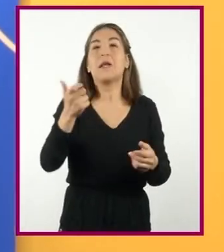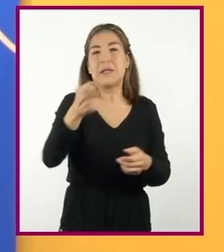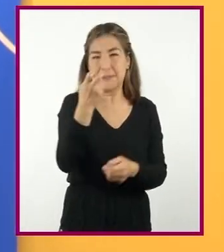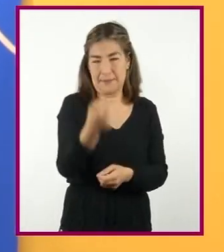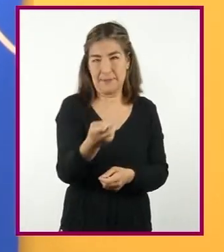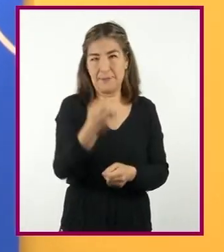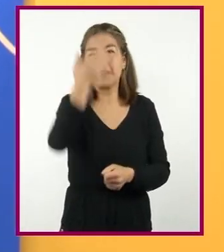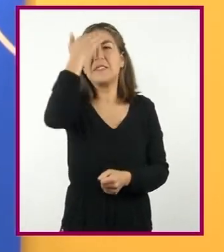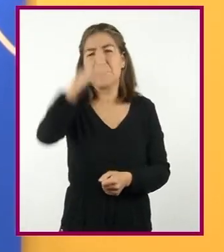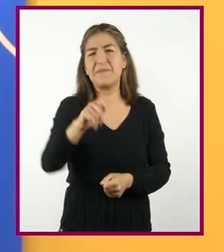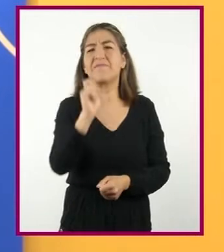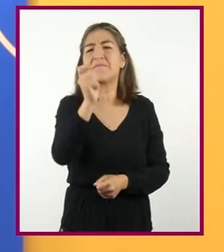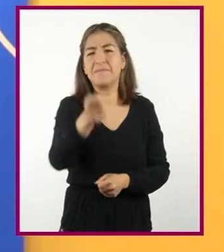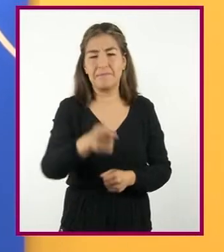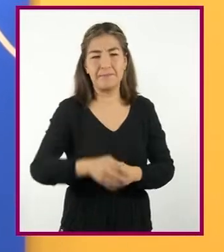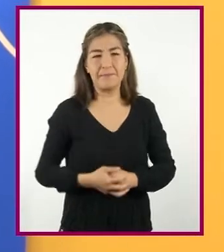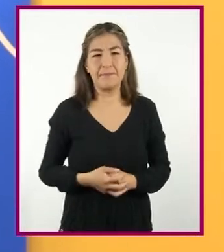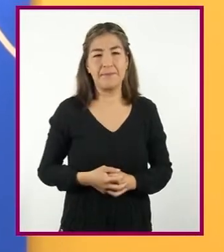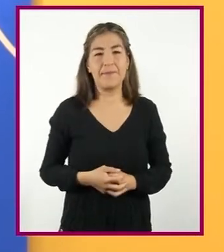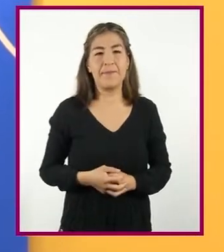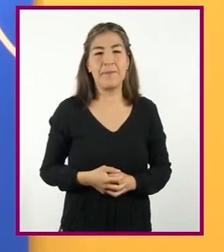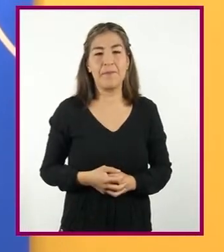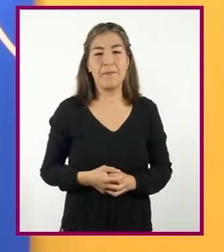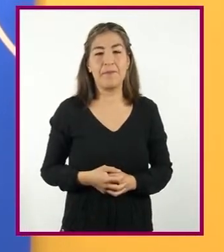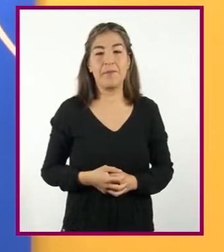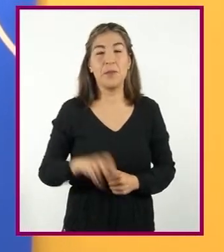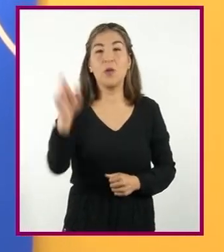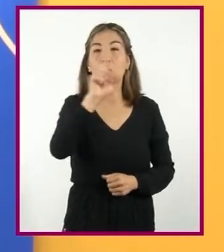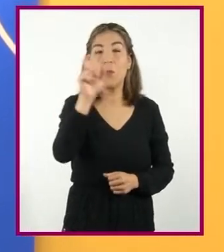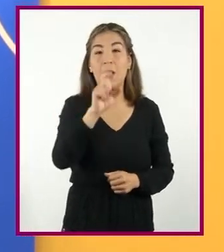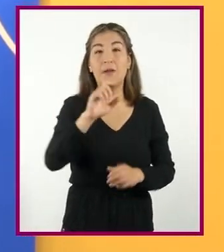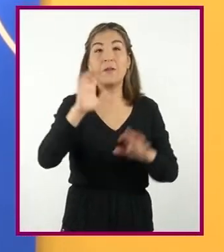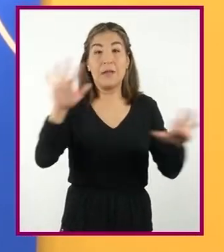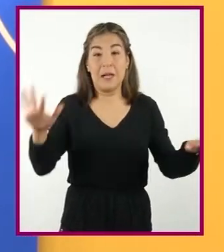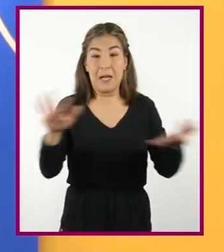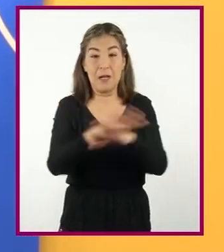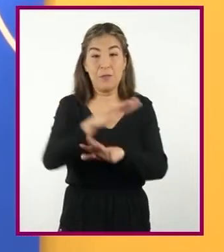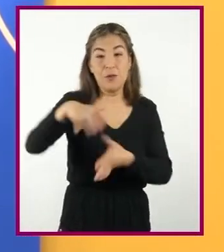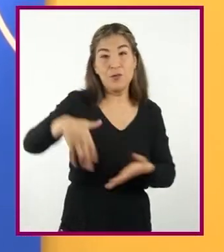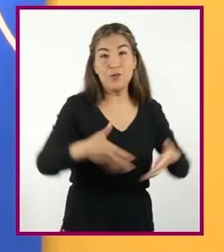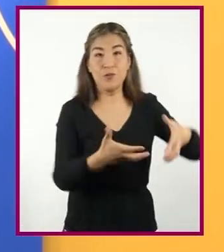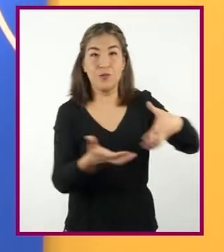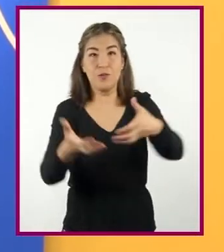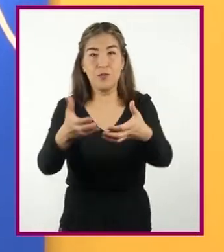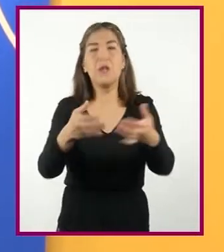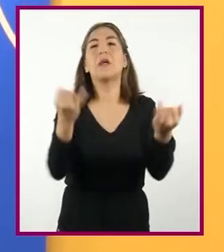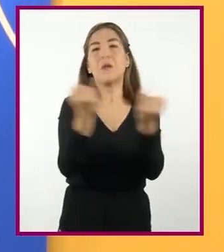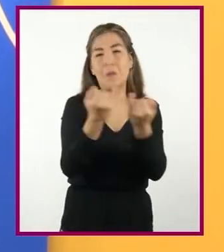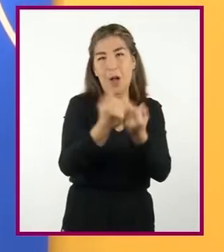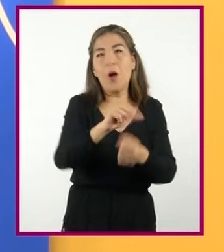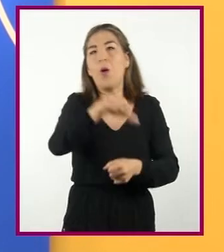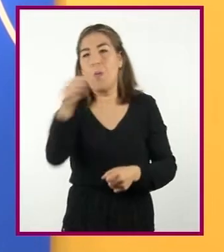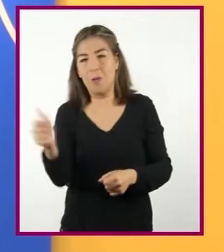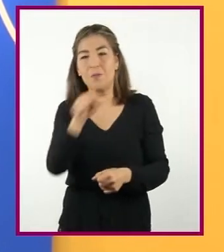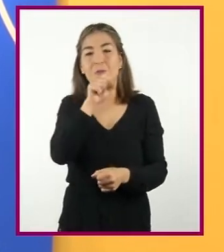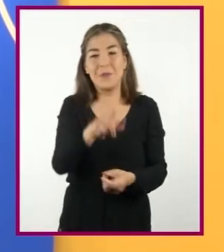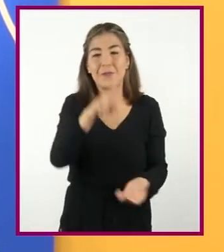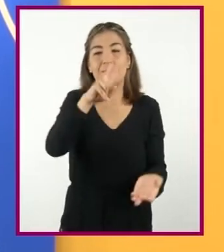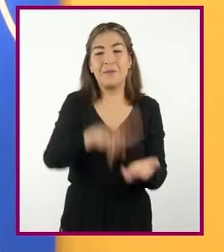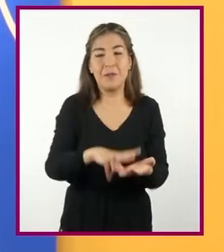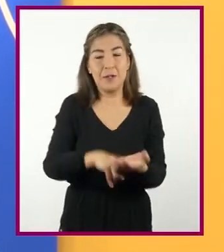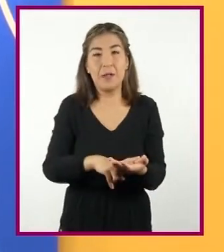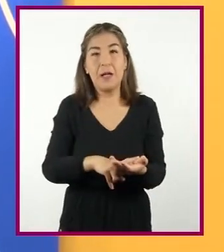que cuando una de las magnitudes cambia, la otra también cambia en la misma proporción. En este